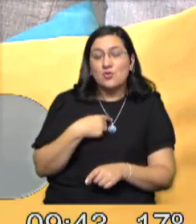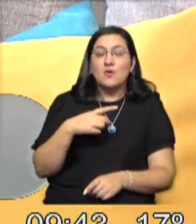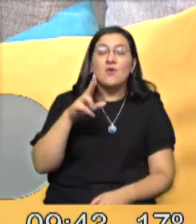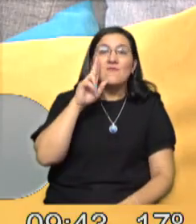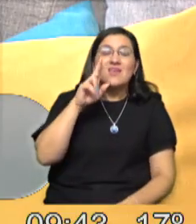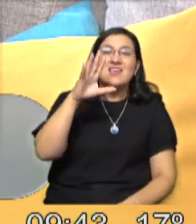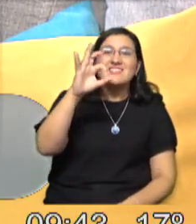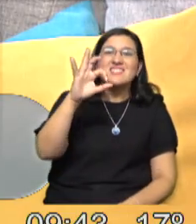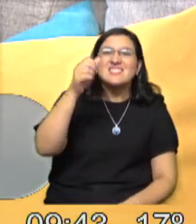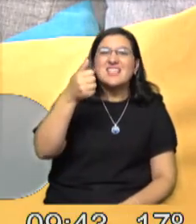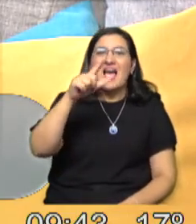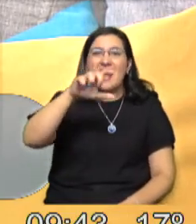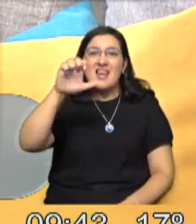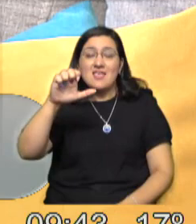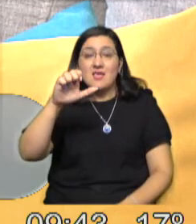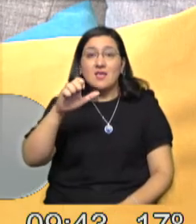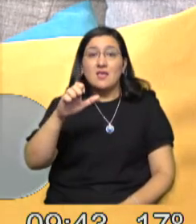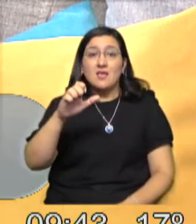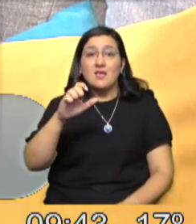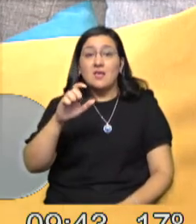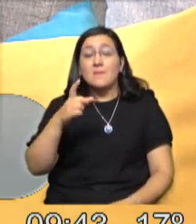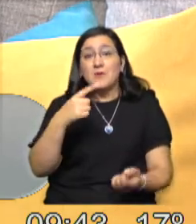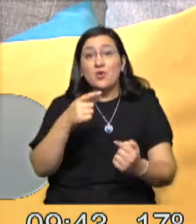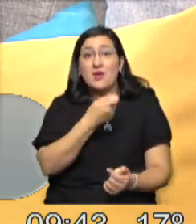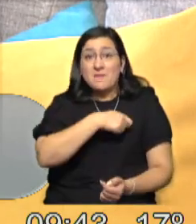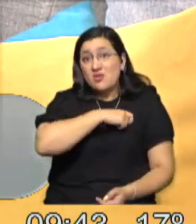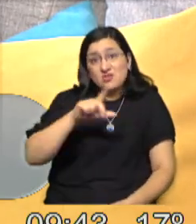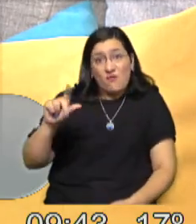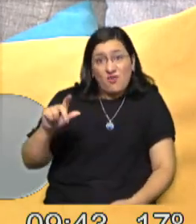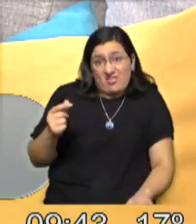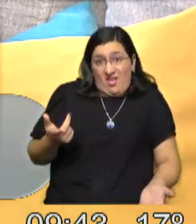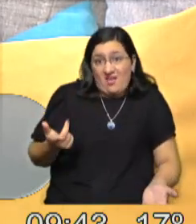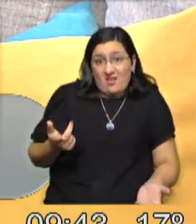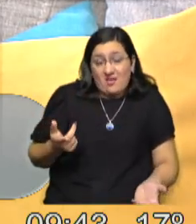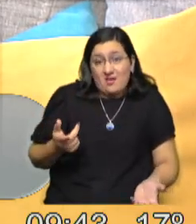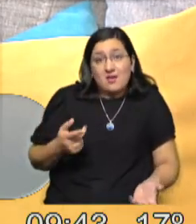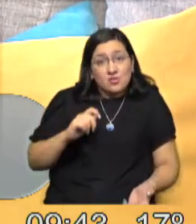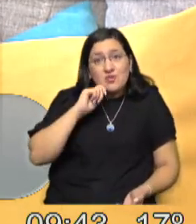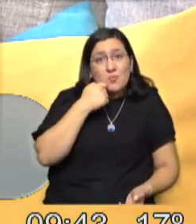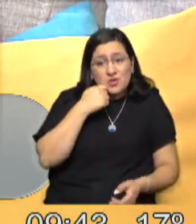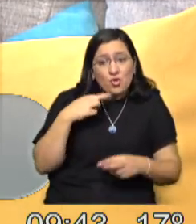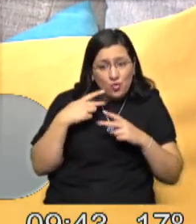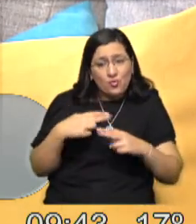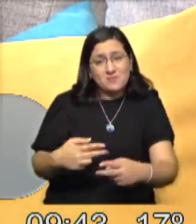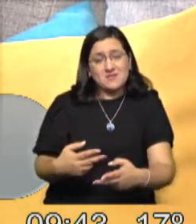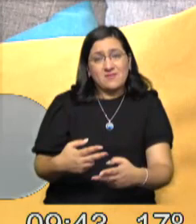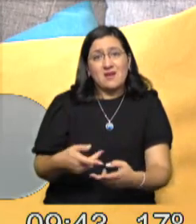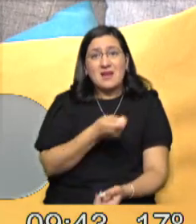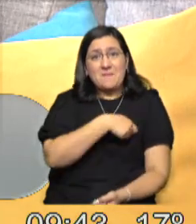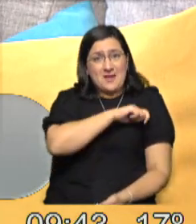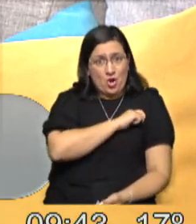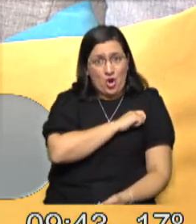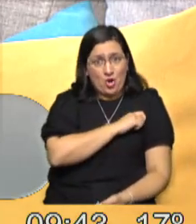en lugar de oferta. Claro, que es la oferta, exacto, el outfit. Todo eso estaría bueno, seguir preservando el idioma. Porque claro, empieza a globalizarse todo de cierta